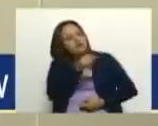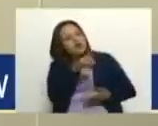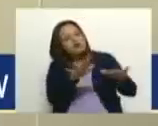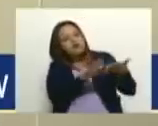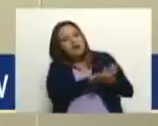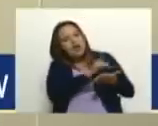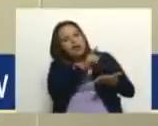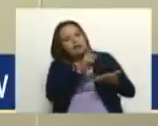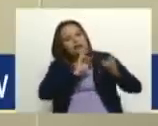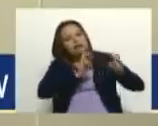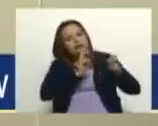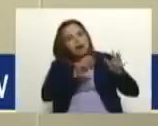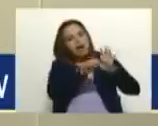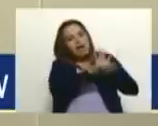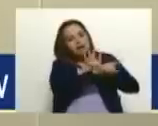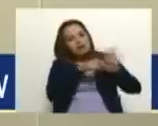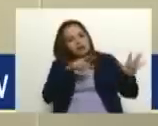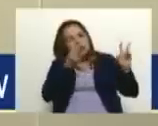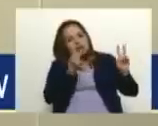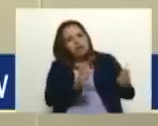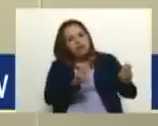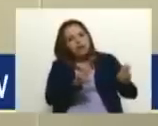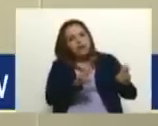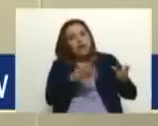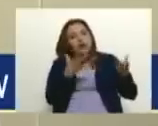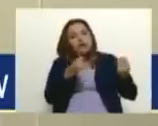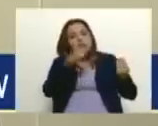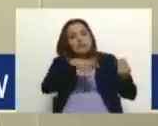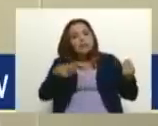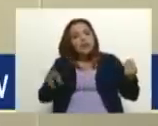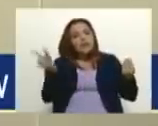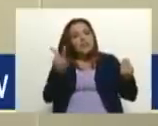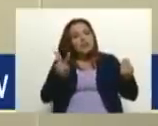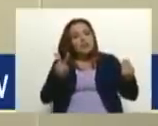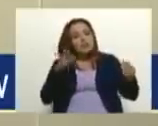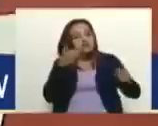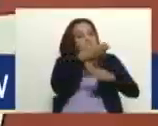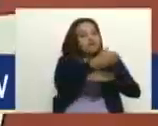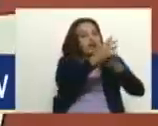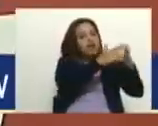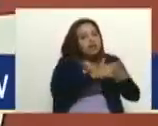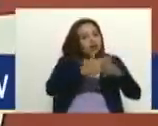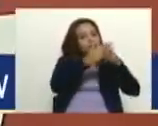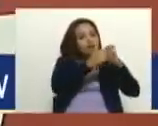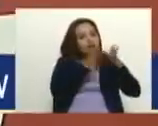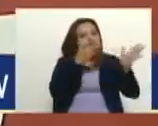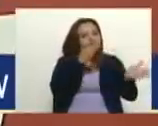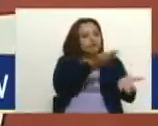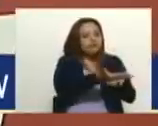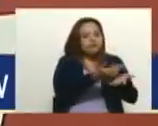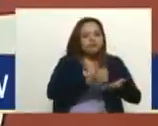este punto, tomando en cuenta que muchos de los migrantes son venezolanos? Gracias.